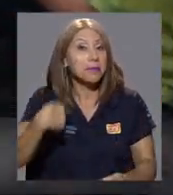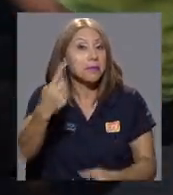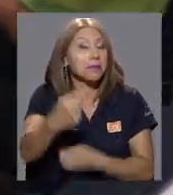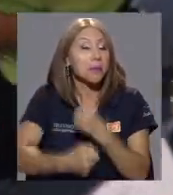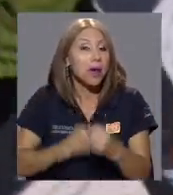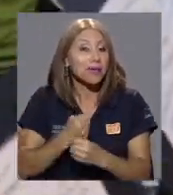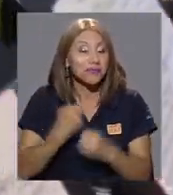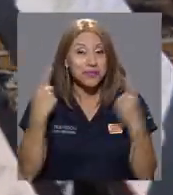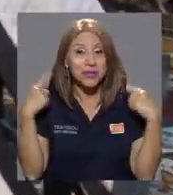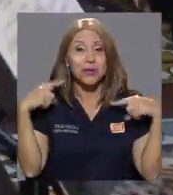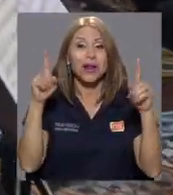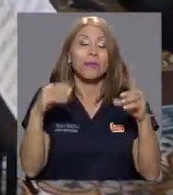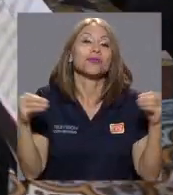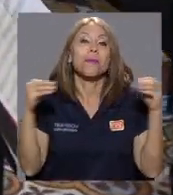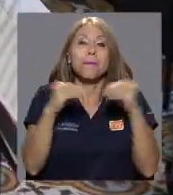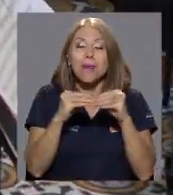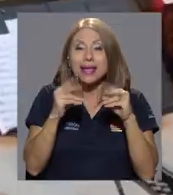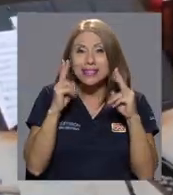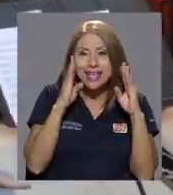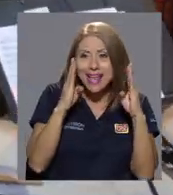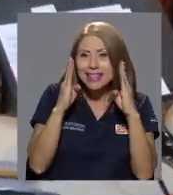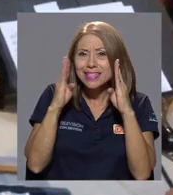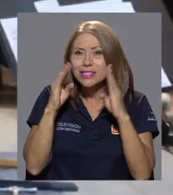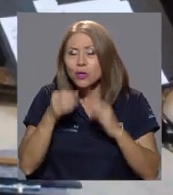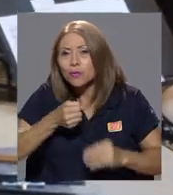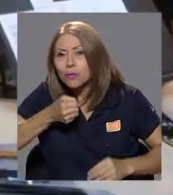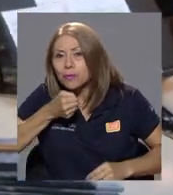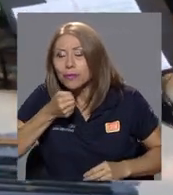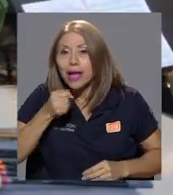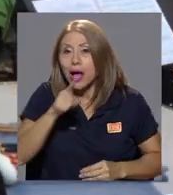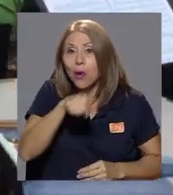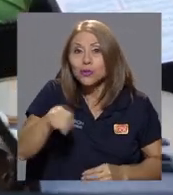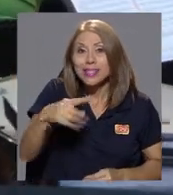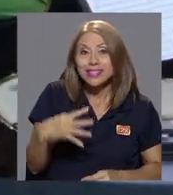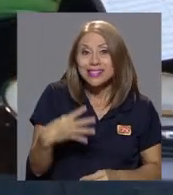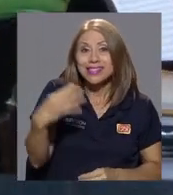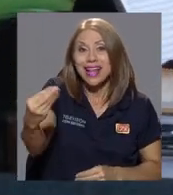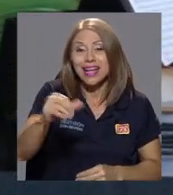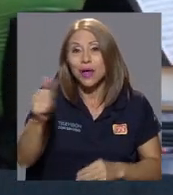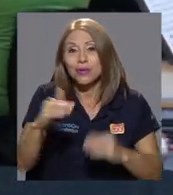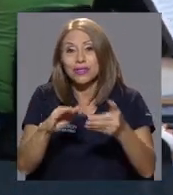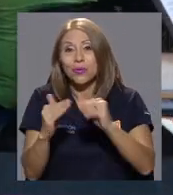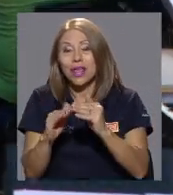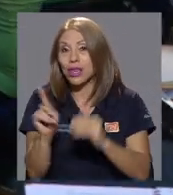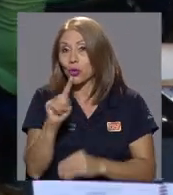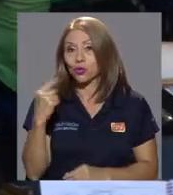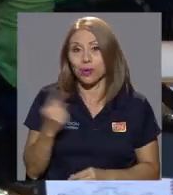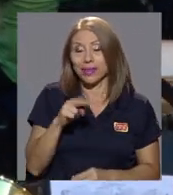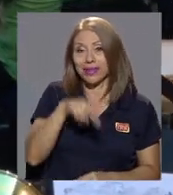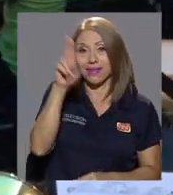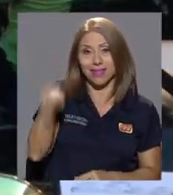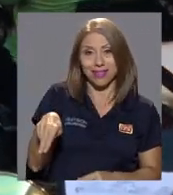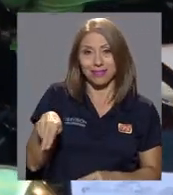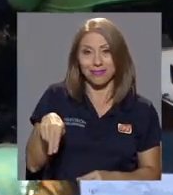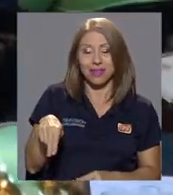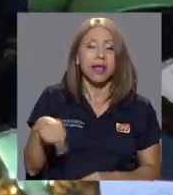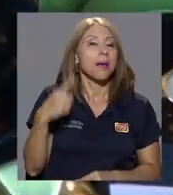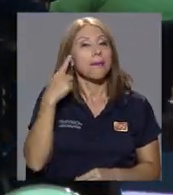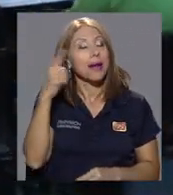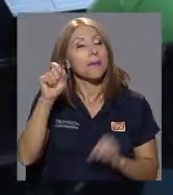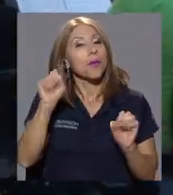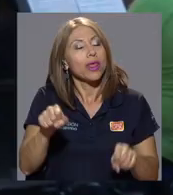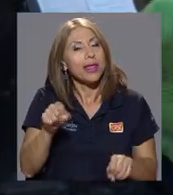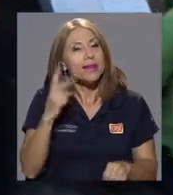el año que viene si logramos dar un poco más de cobertura a esas salidas de ustedes a otras comunidades no solo en la época navideña como lo hicimos este año para poder